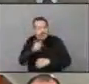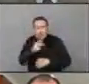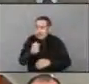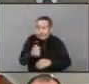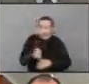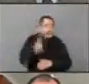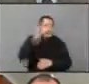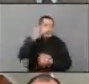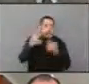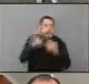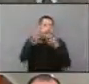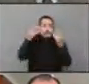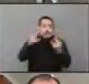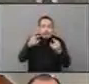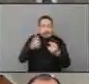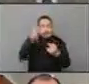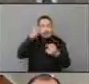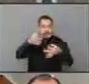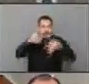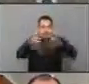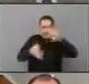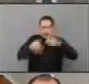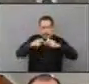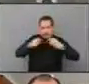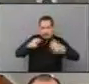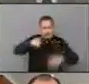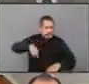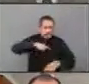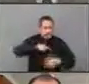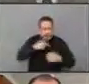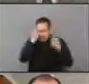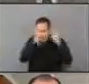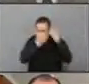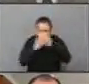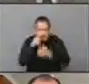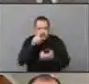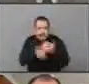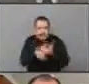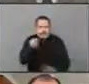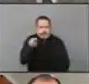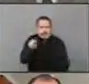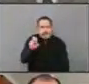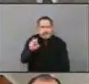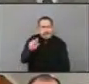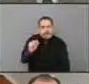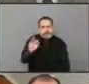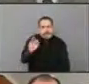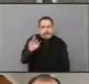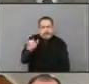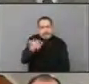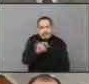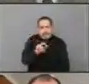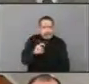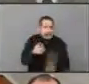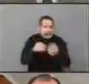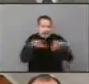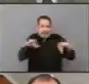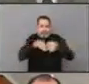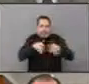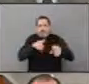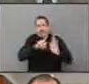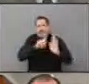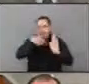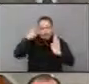vez en sede jurisdiccional la plataforma de distribución de películas